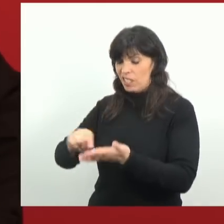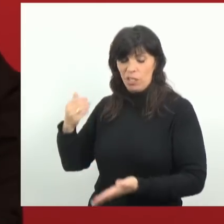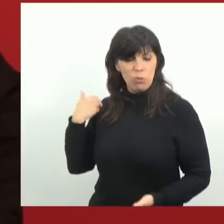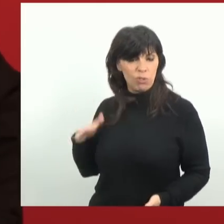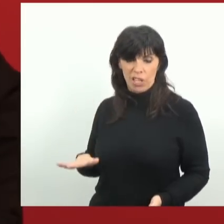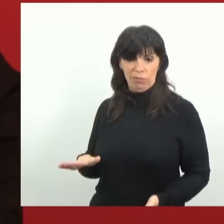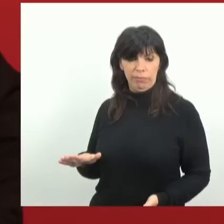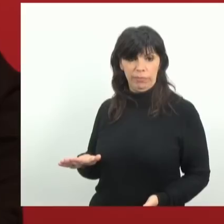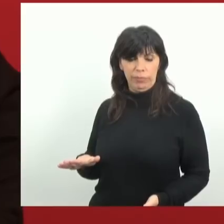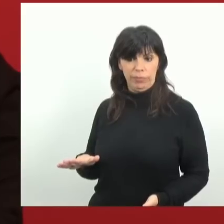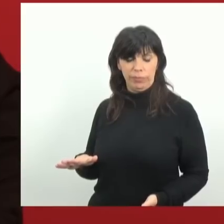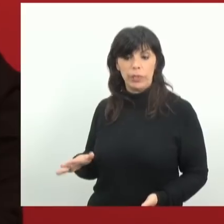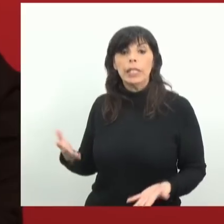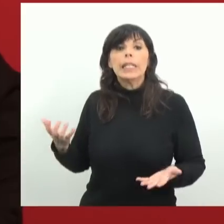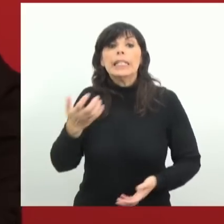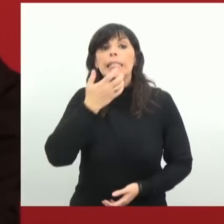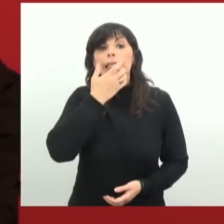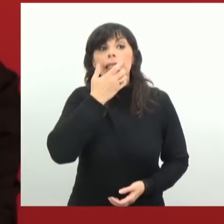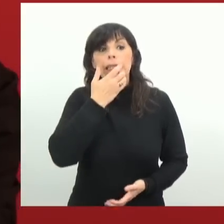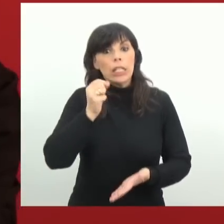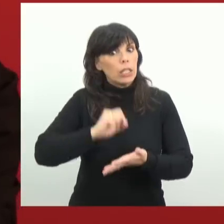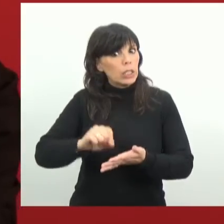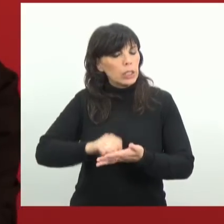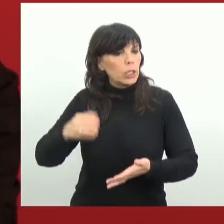escrito y porque Él quiere hacerlo.